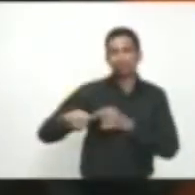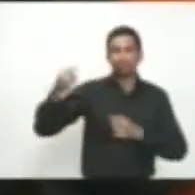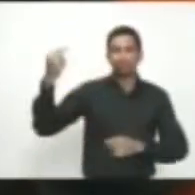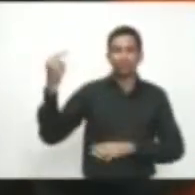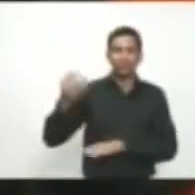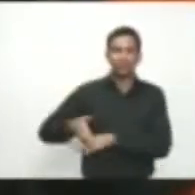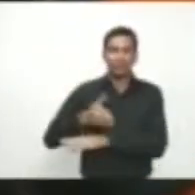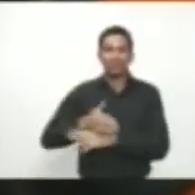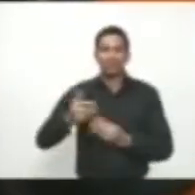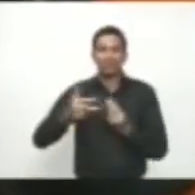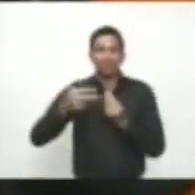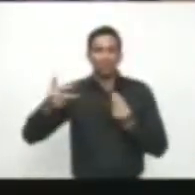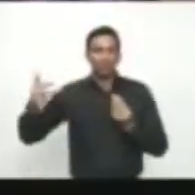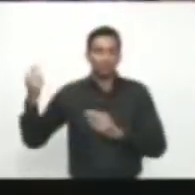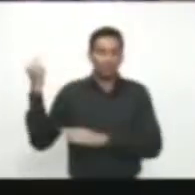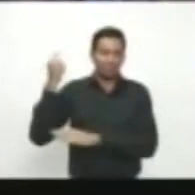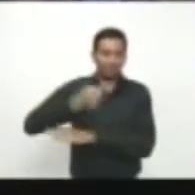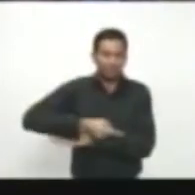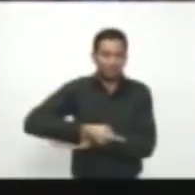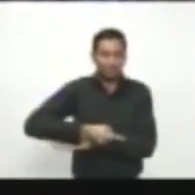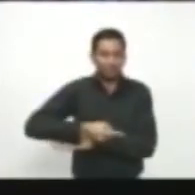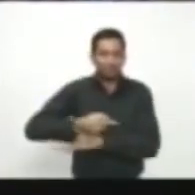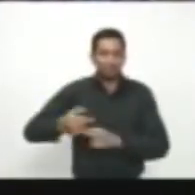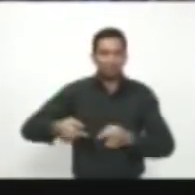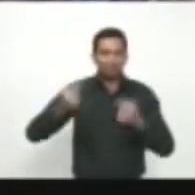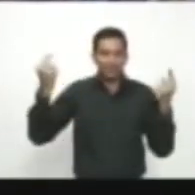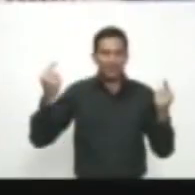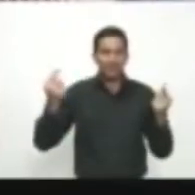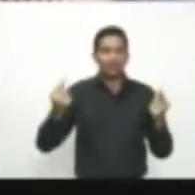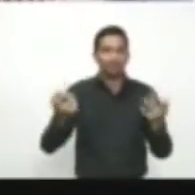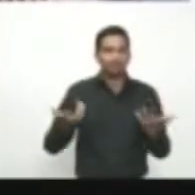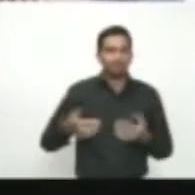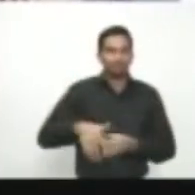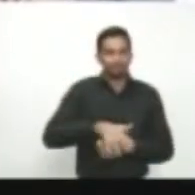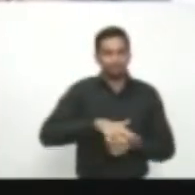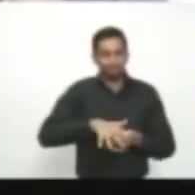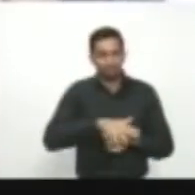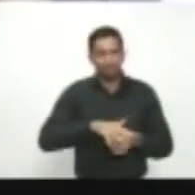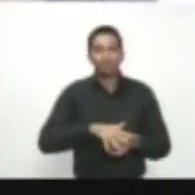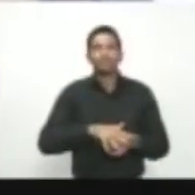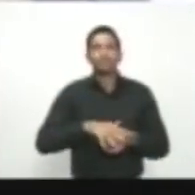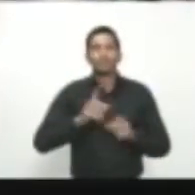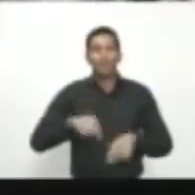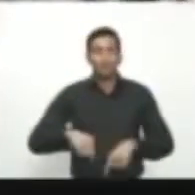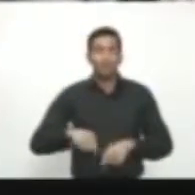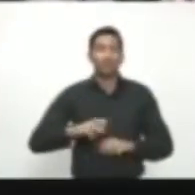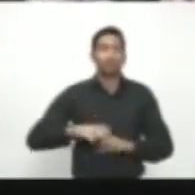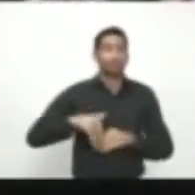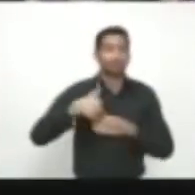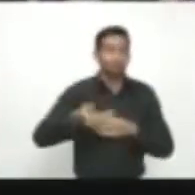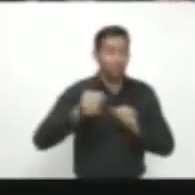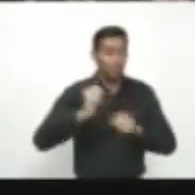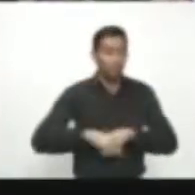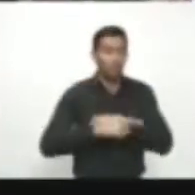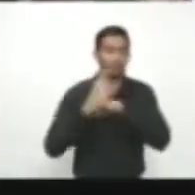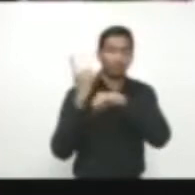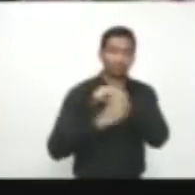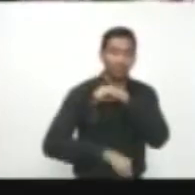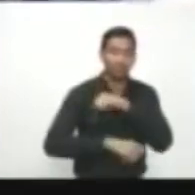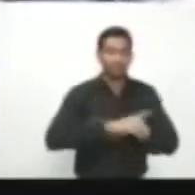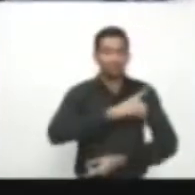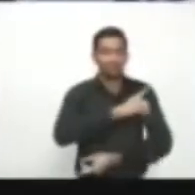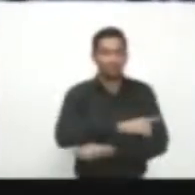sentó la Corte Constitucional. Esto independientemente de las sanciones de carácter disciplinario a lo que haya lugar,